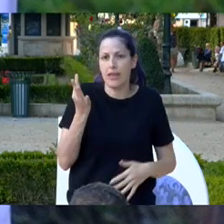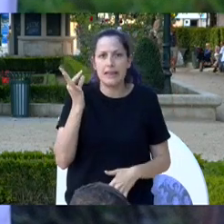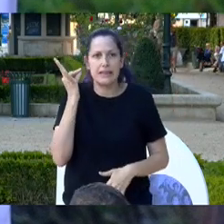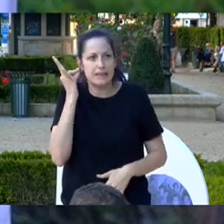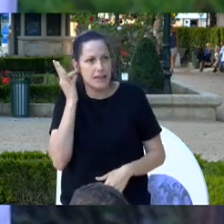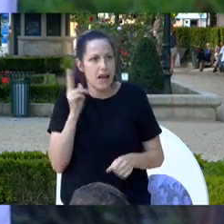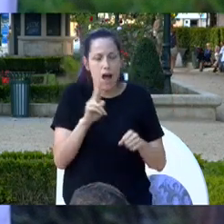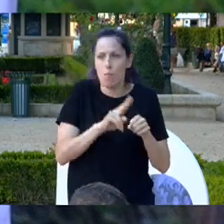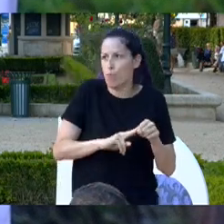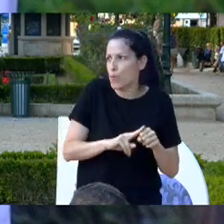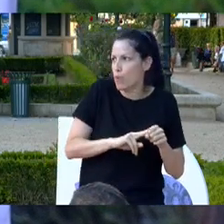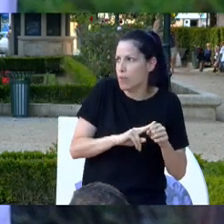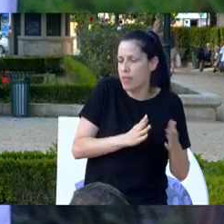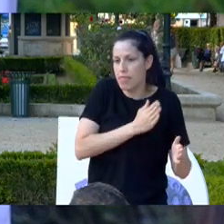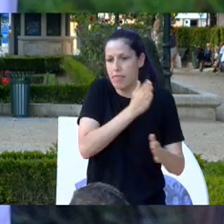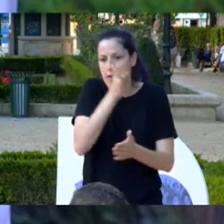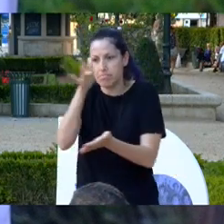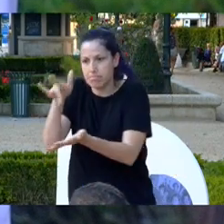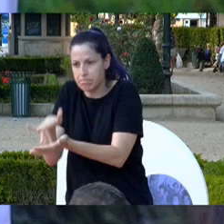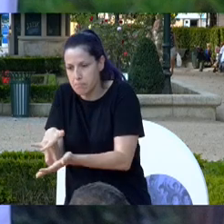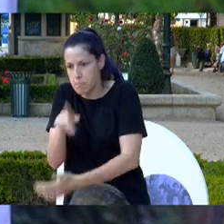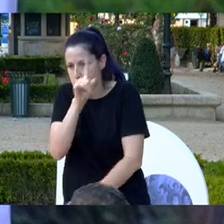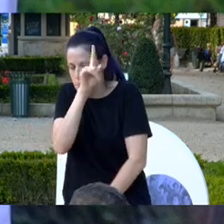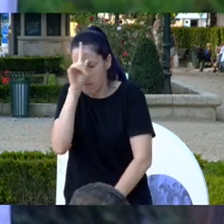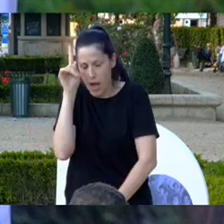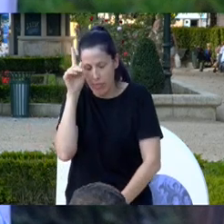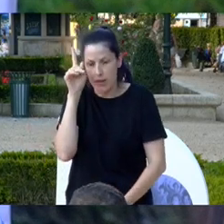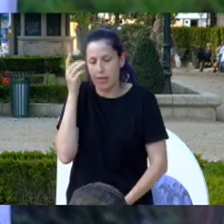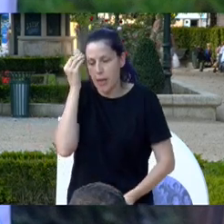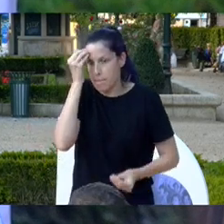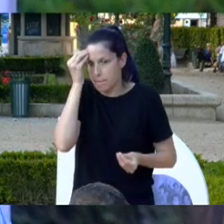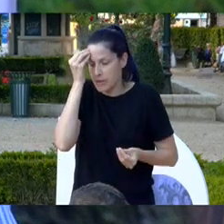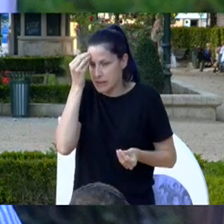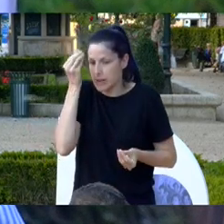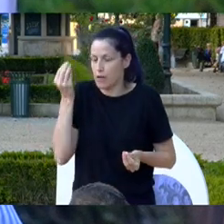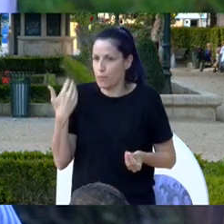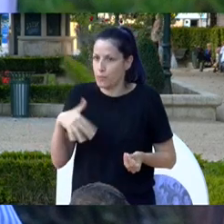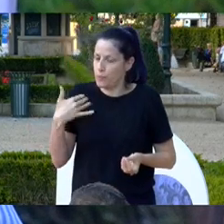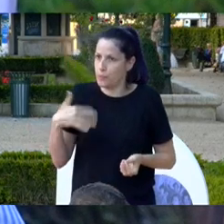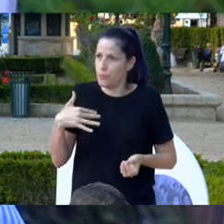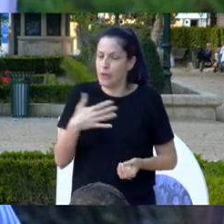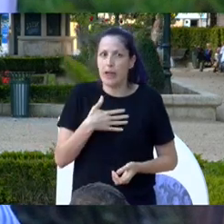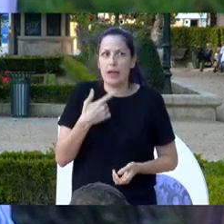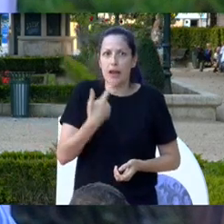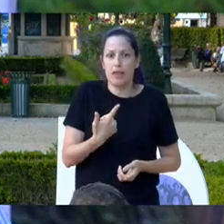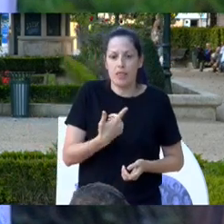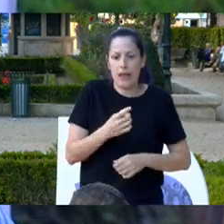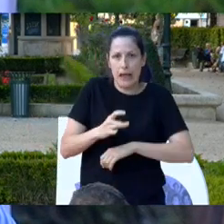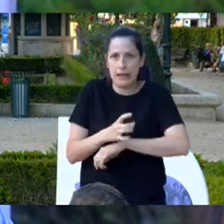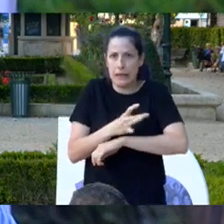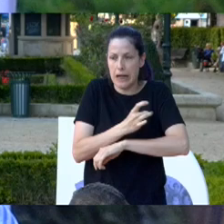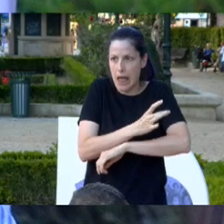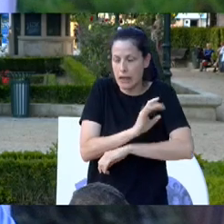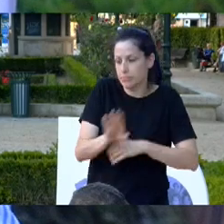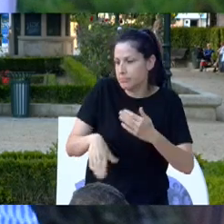Madrid, indudablemente, pensando que significaba estar en Madrid. En Madrid, para ir a Madrid, eran 24 horas en tren ou algo